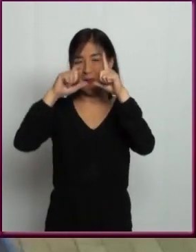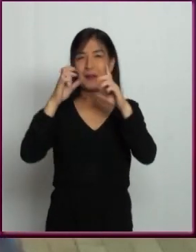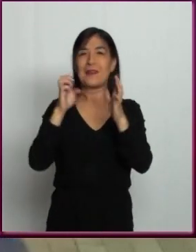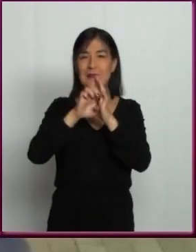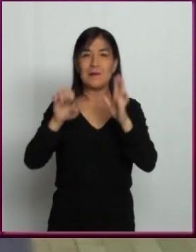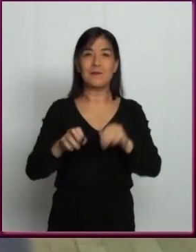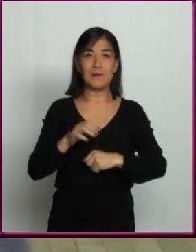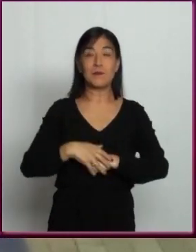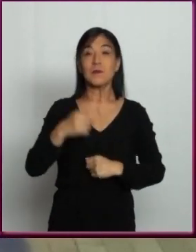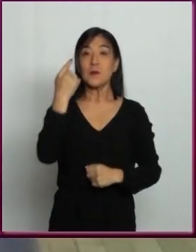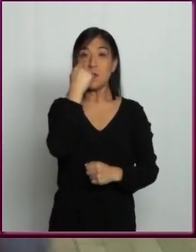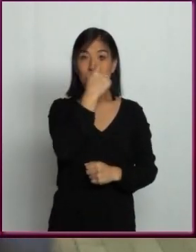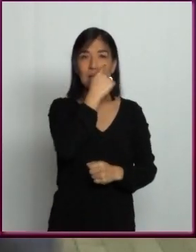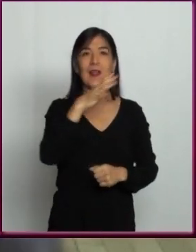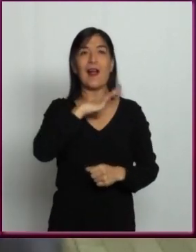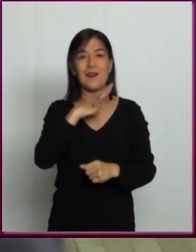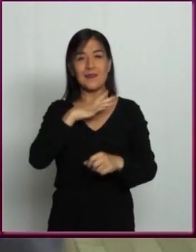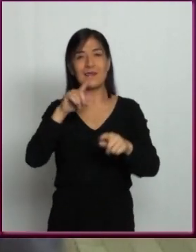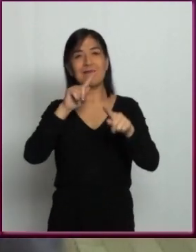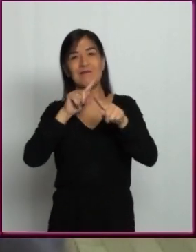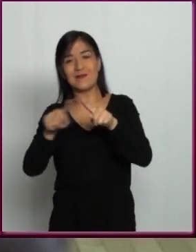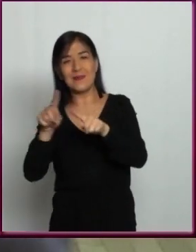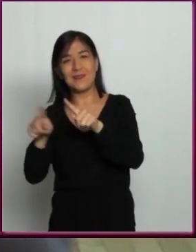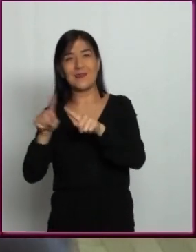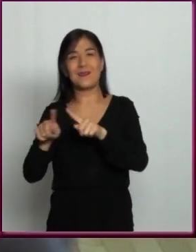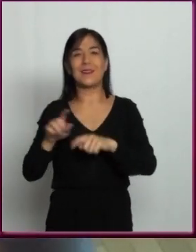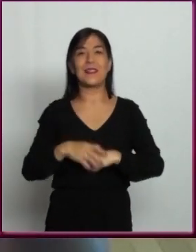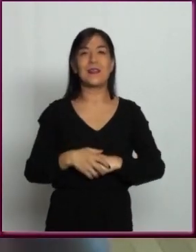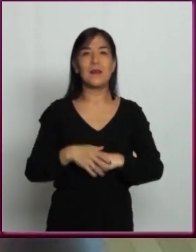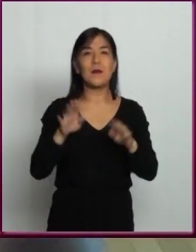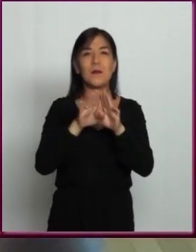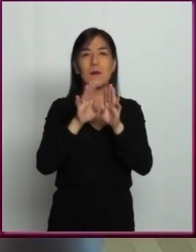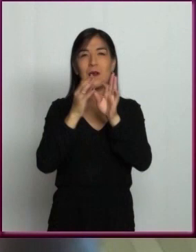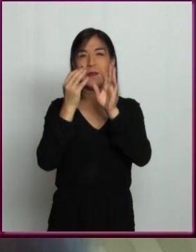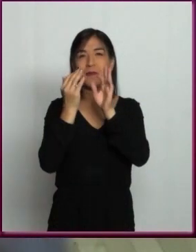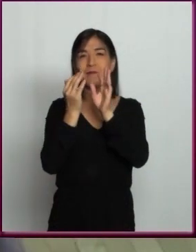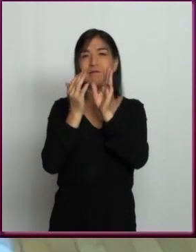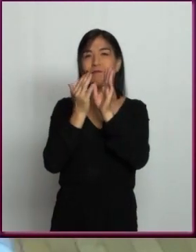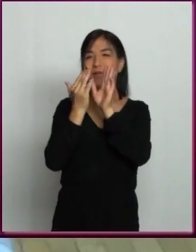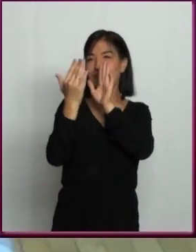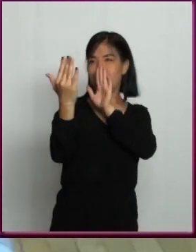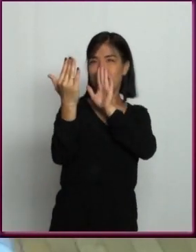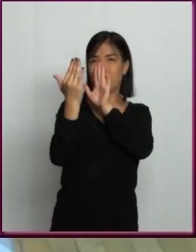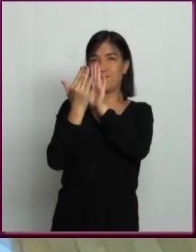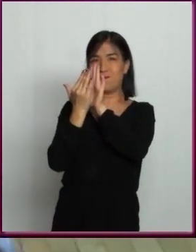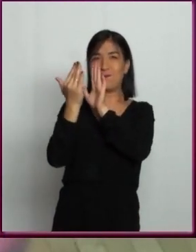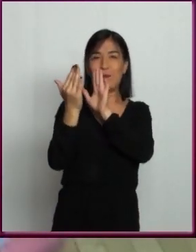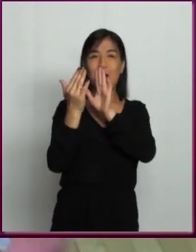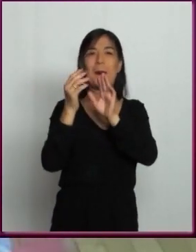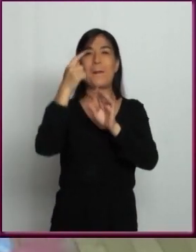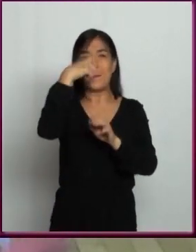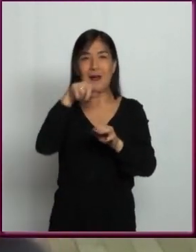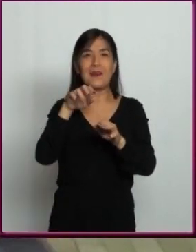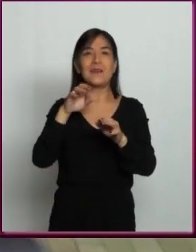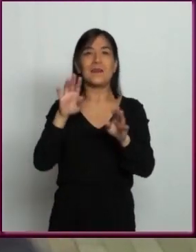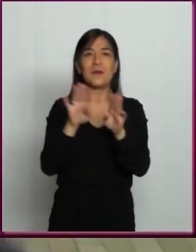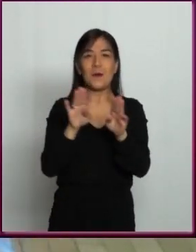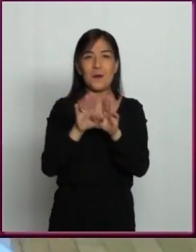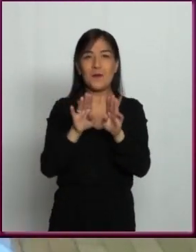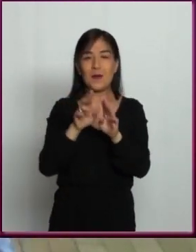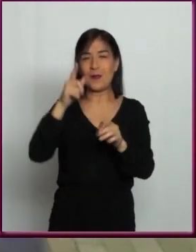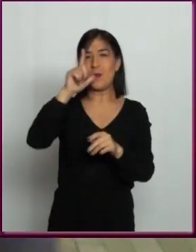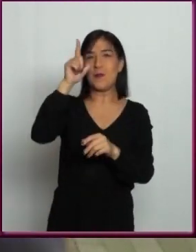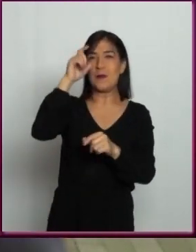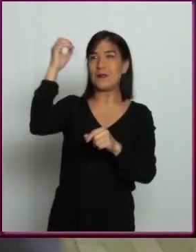El ojo tiene sensores que ajustan, por ejemplo, el tamaño del diafragma para recibir más o